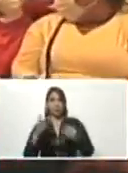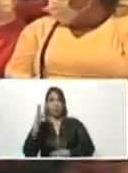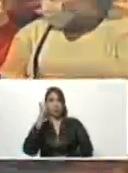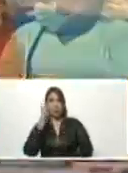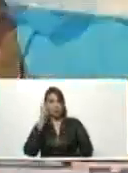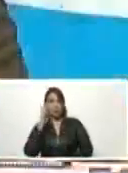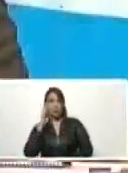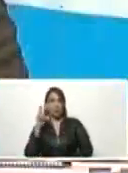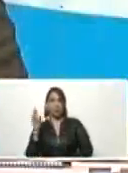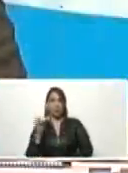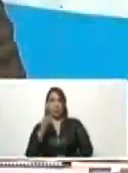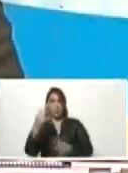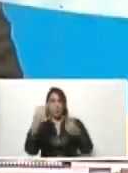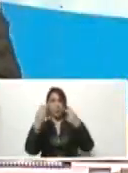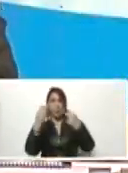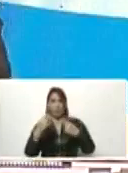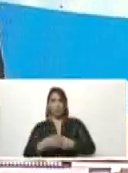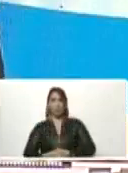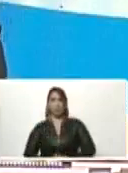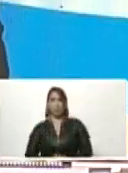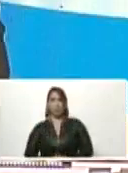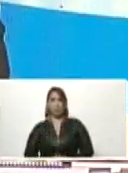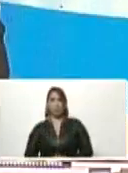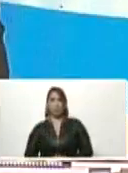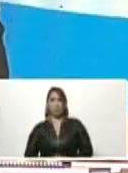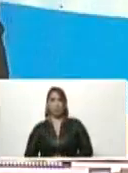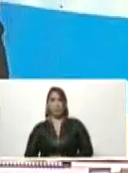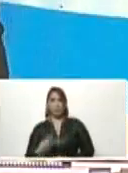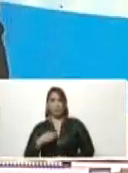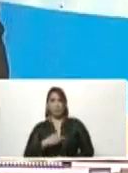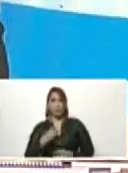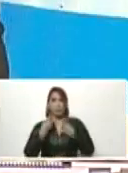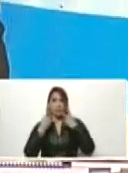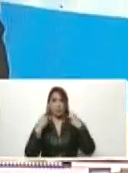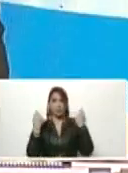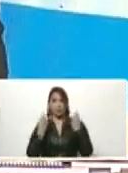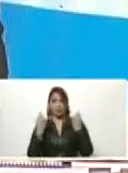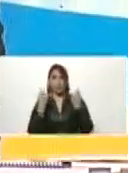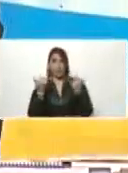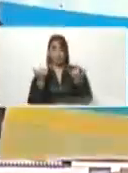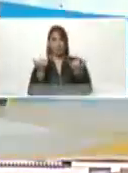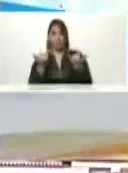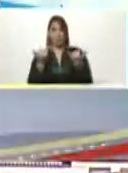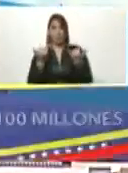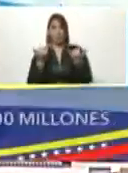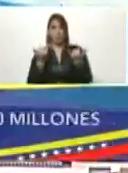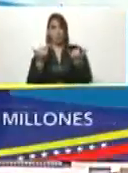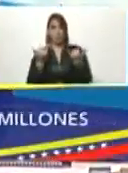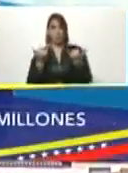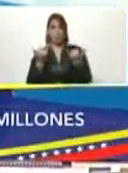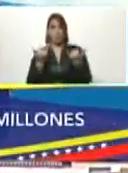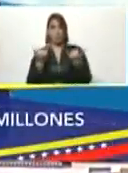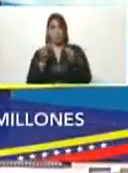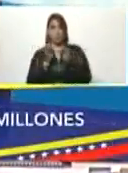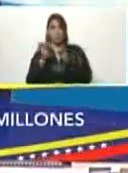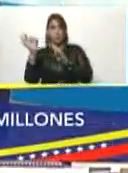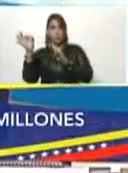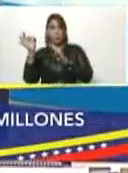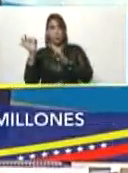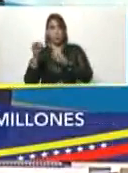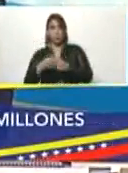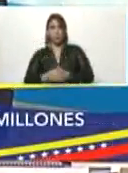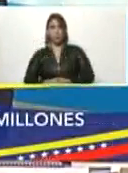radio. Nos escuchan, como estamos en cadena nacional, nos escuchan en los lugares más apartados de